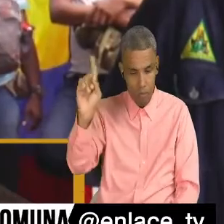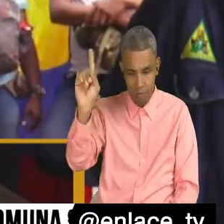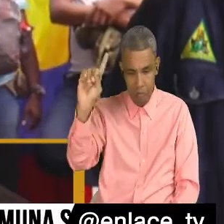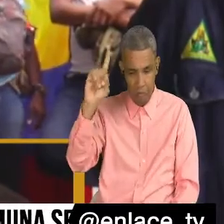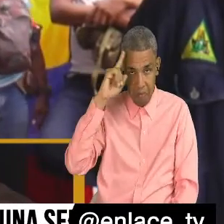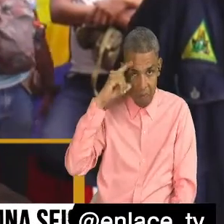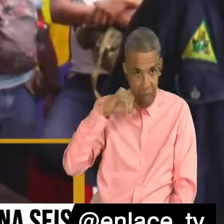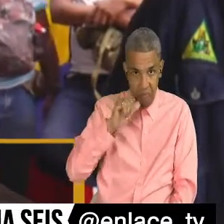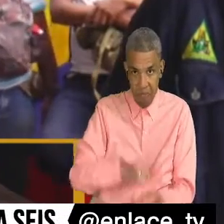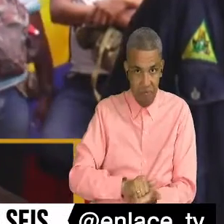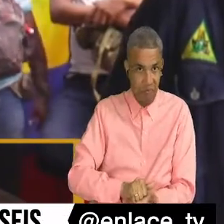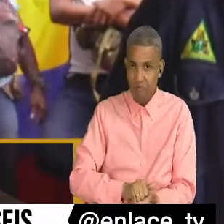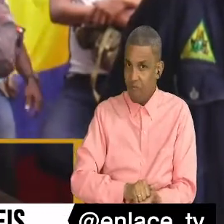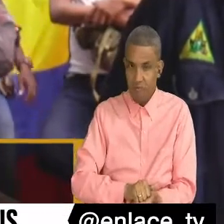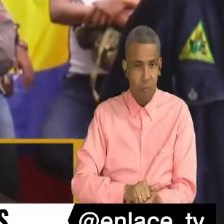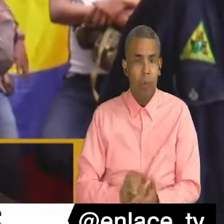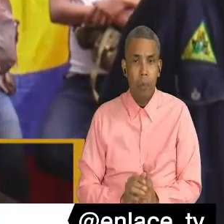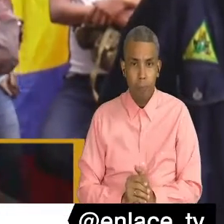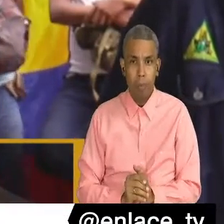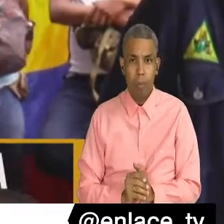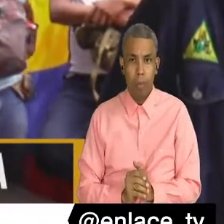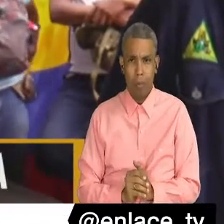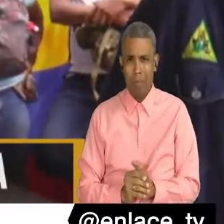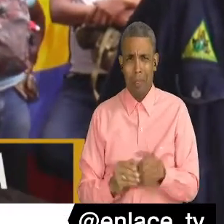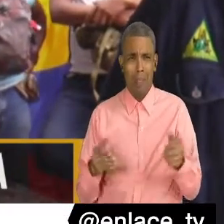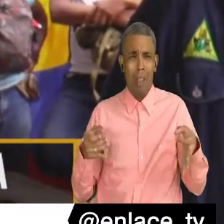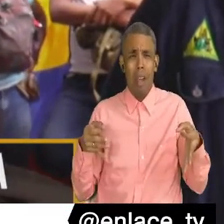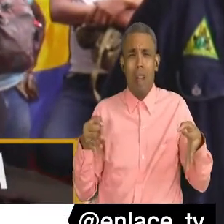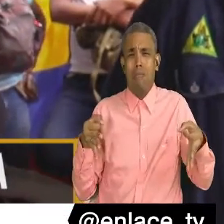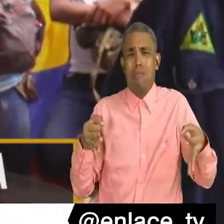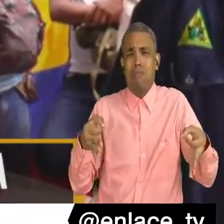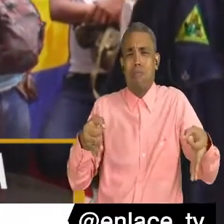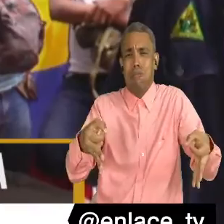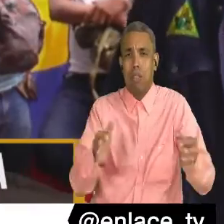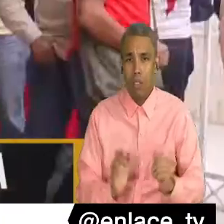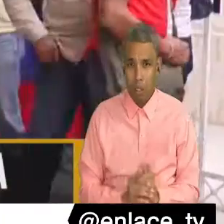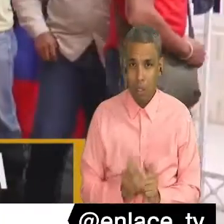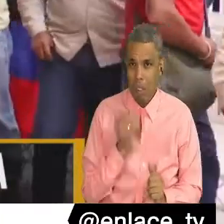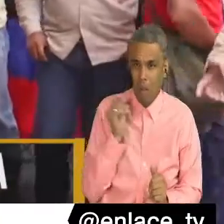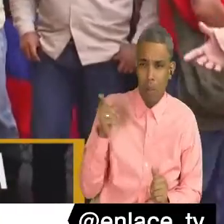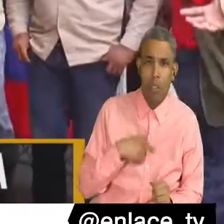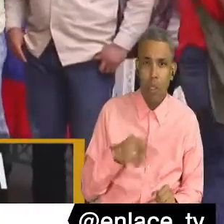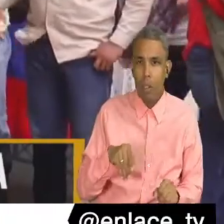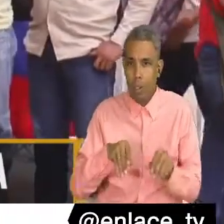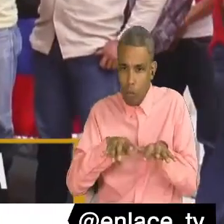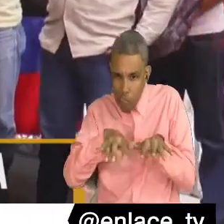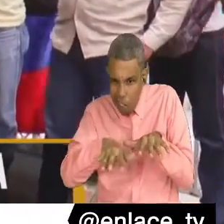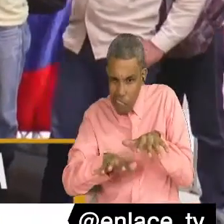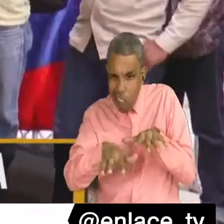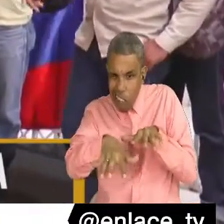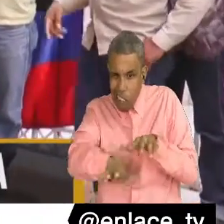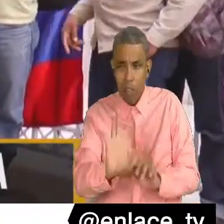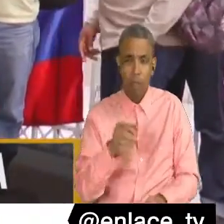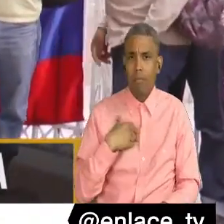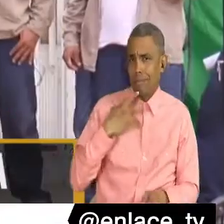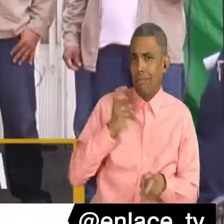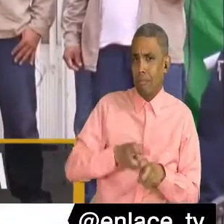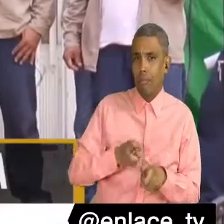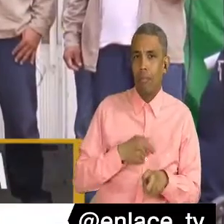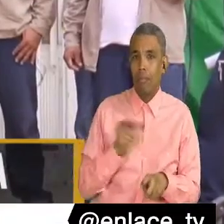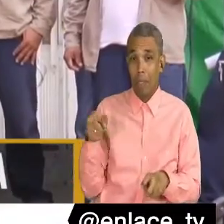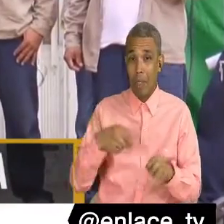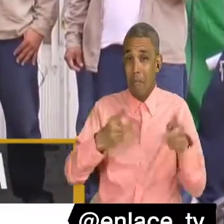más bien el Parque del Agua. Porque si usted pasa por allá, usted lo que encuentra son huecos. Los afectados piden la intervención de las